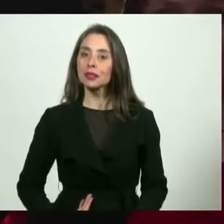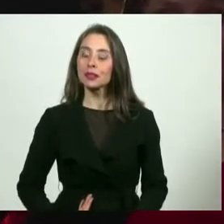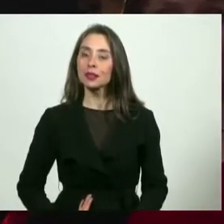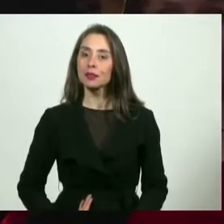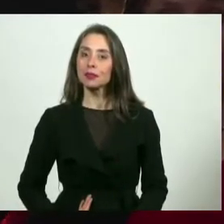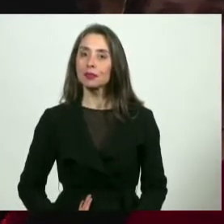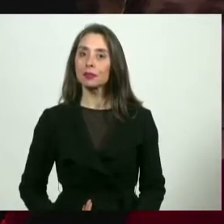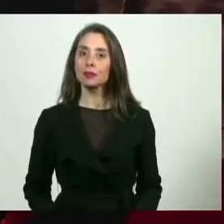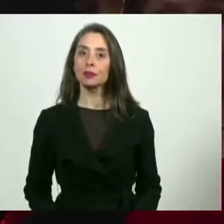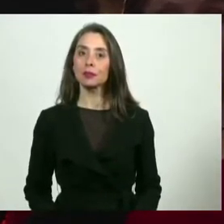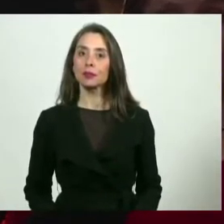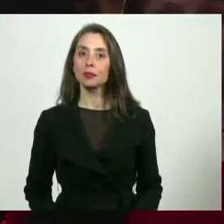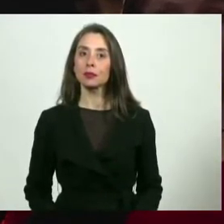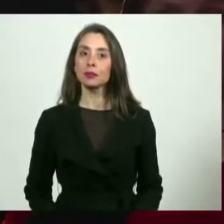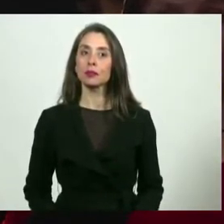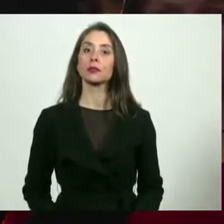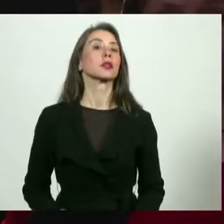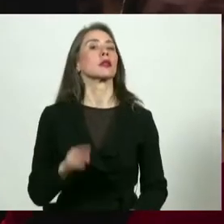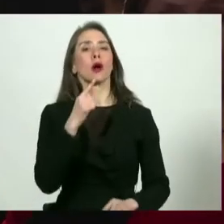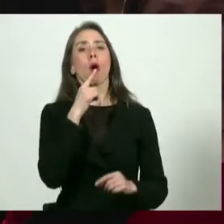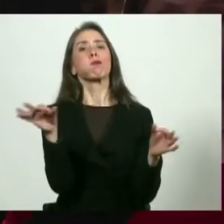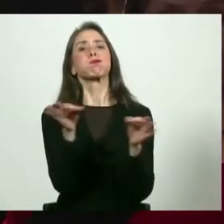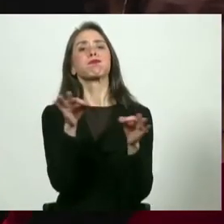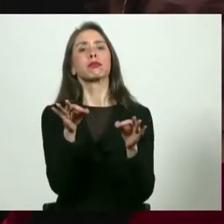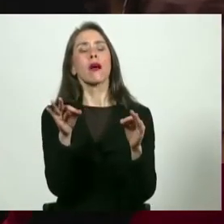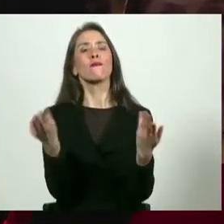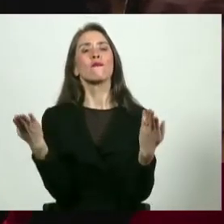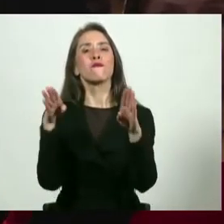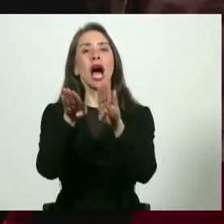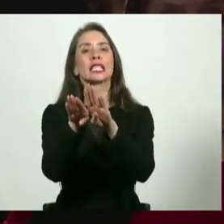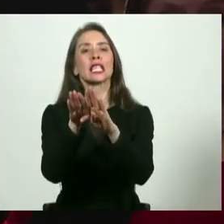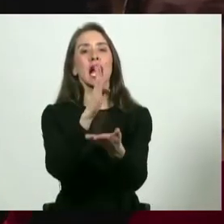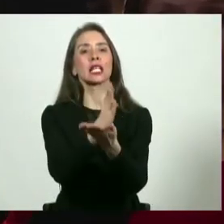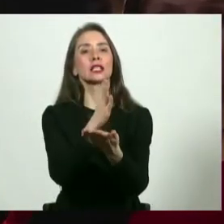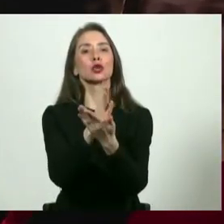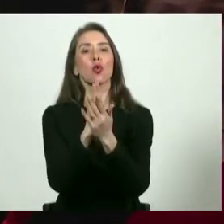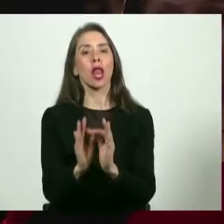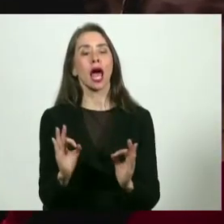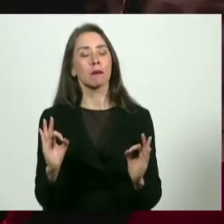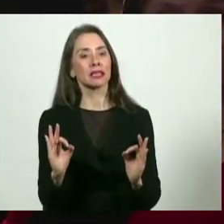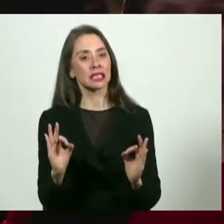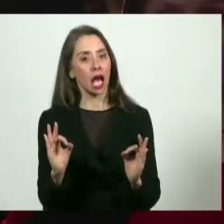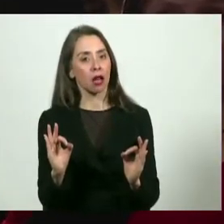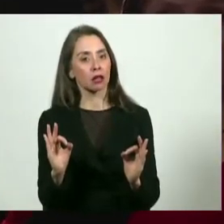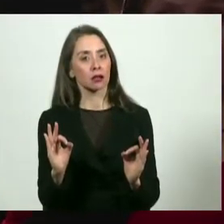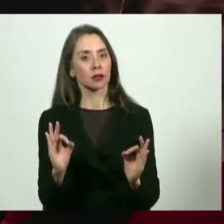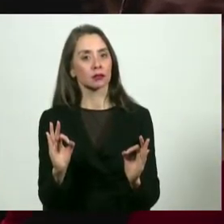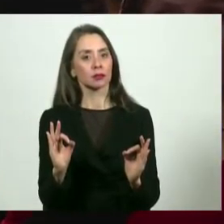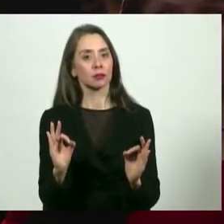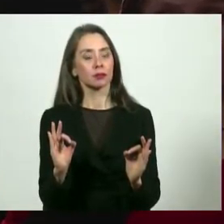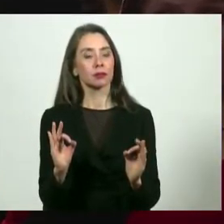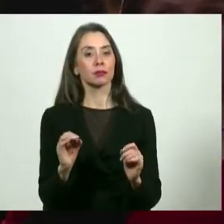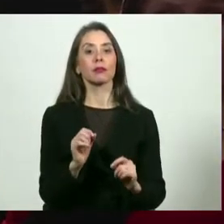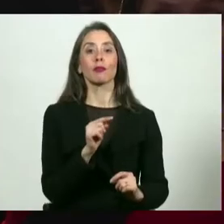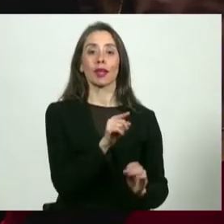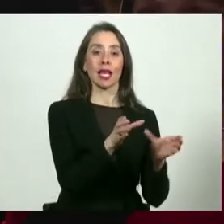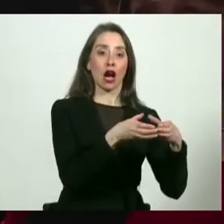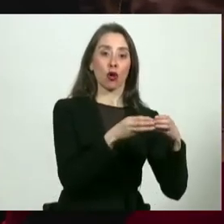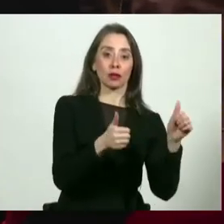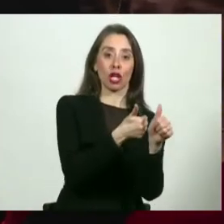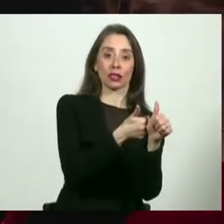Muy buenas tardes, ya parece que o no. Sí. Bueno, mire, yo represento a la Escuela